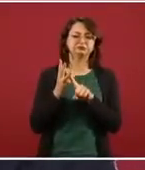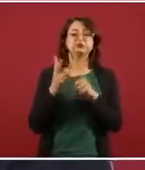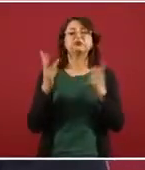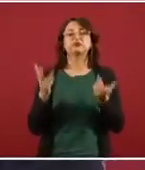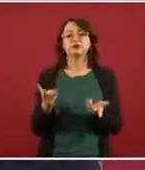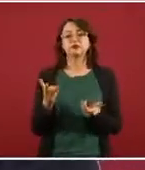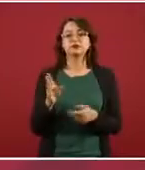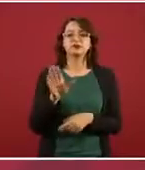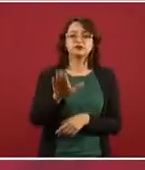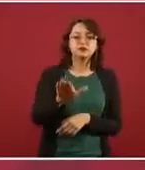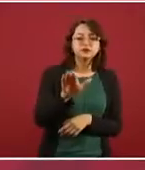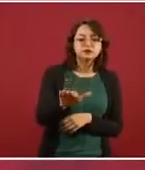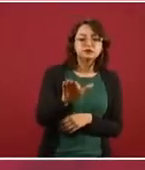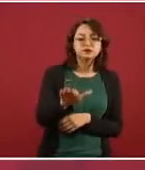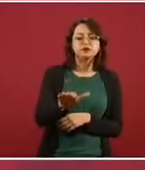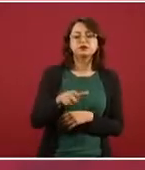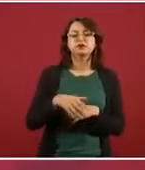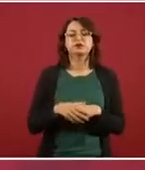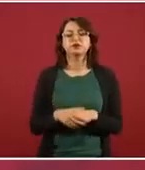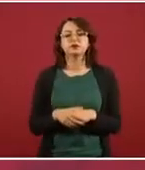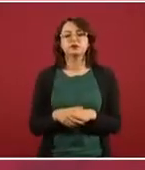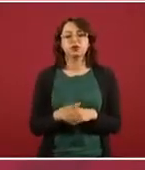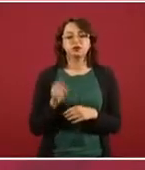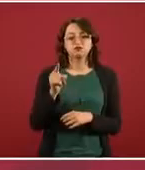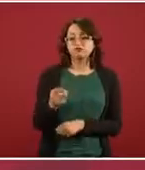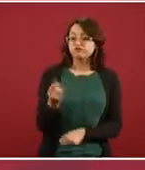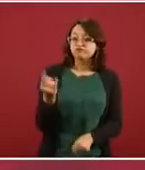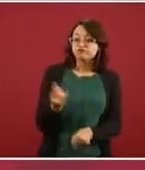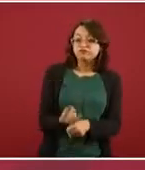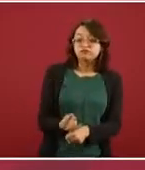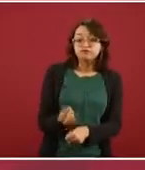para que si no se cumplió